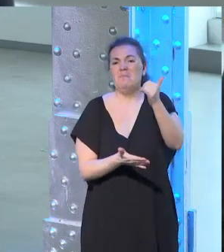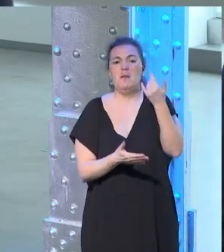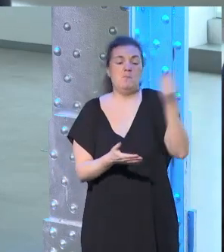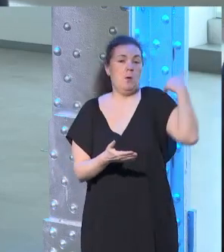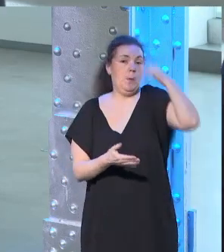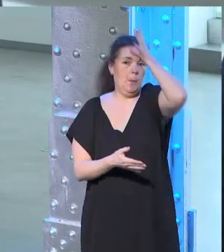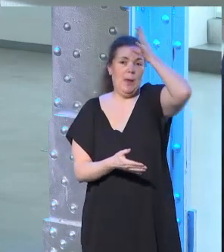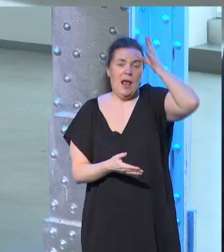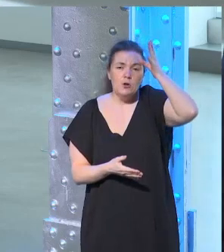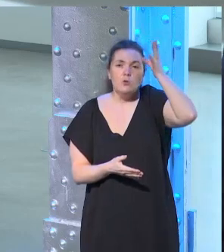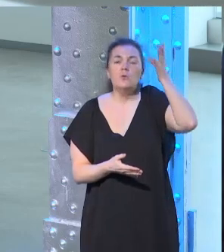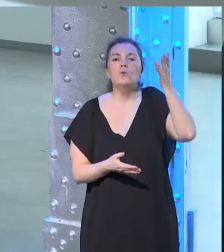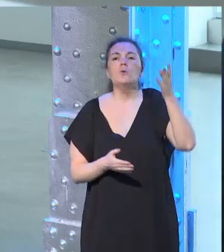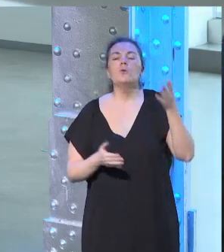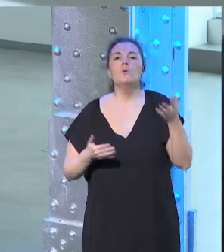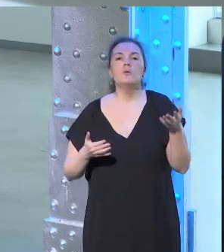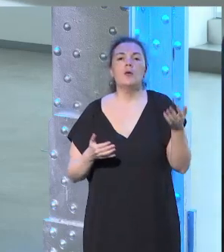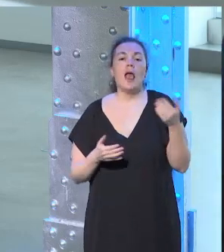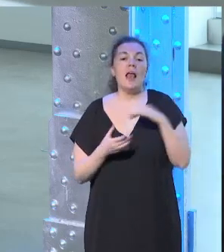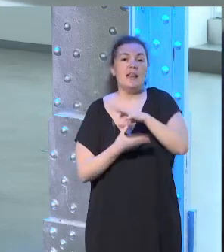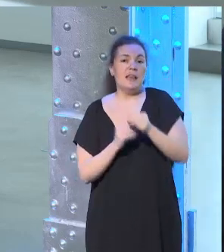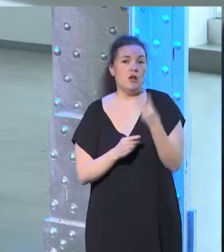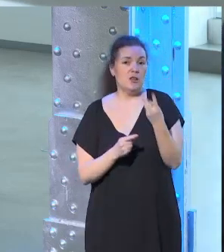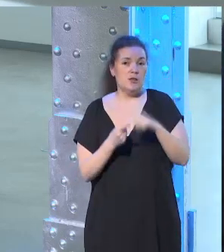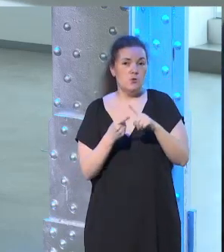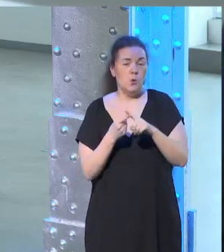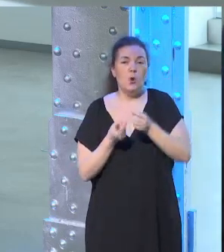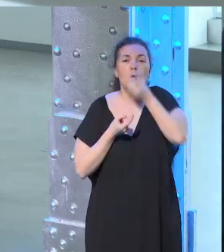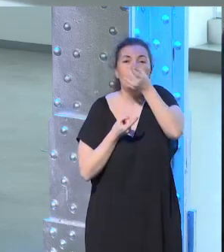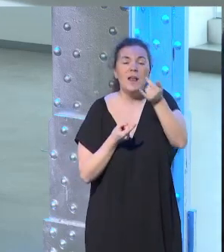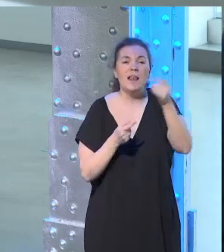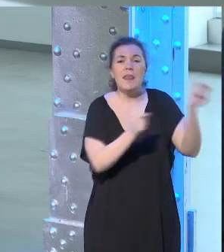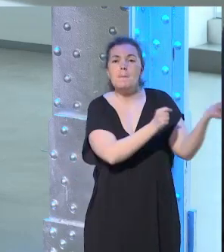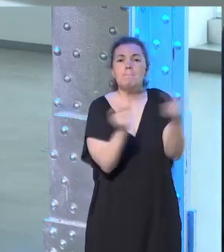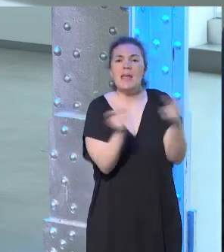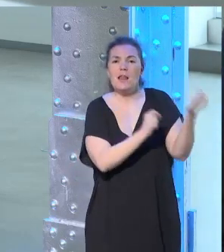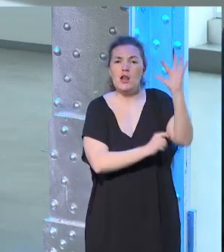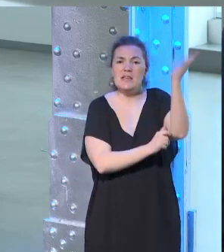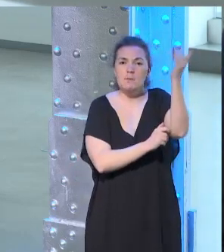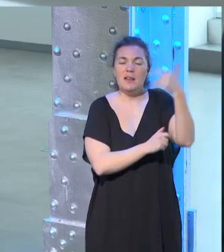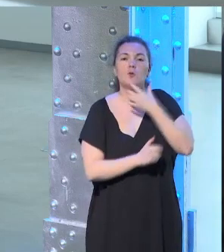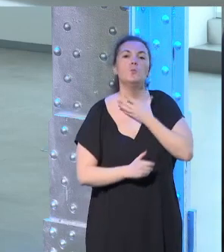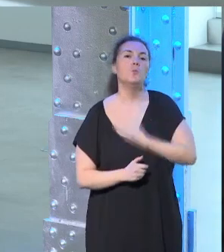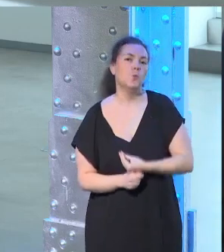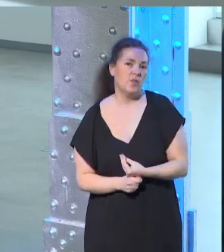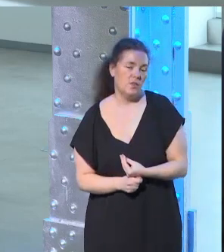Este mismo verano, en tres informativos, había uno que informaba de migraciones climáticas en la provincia de Murcia.